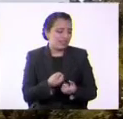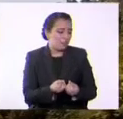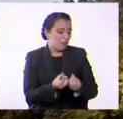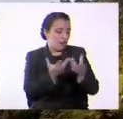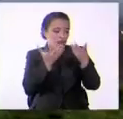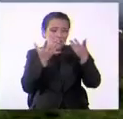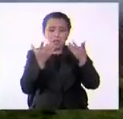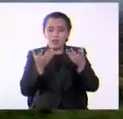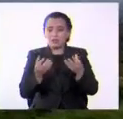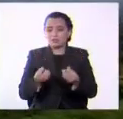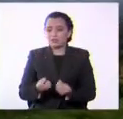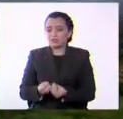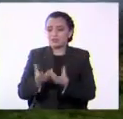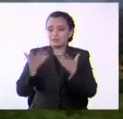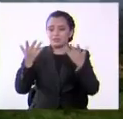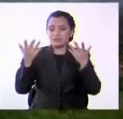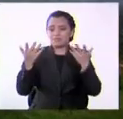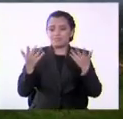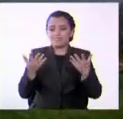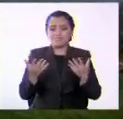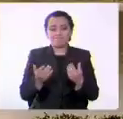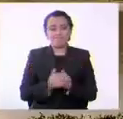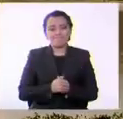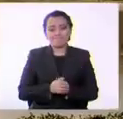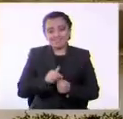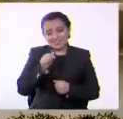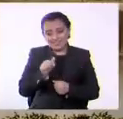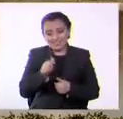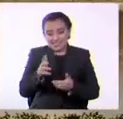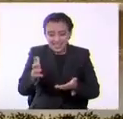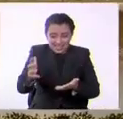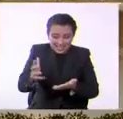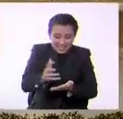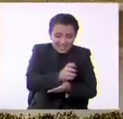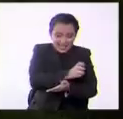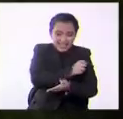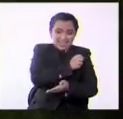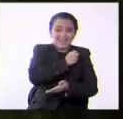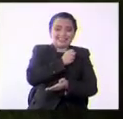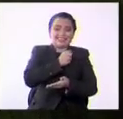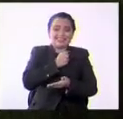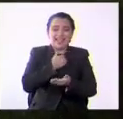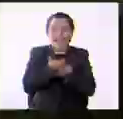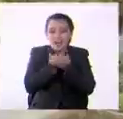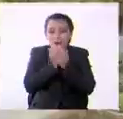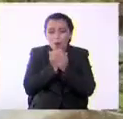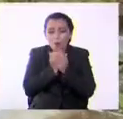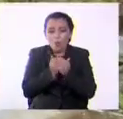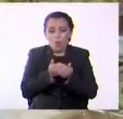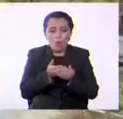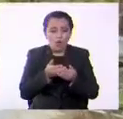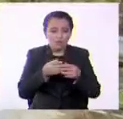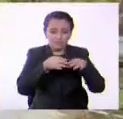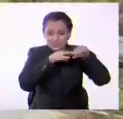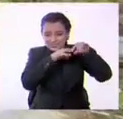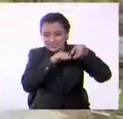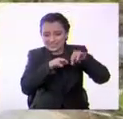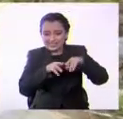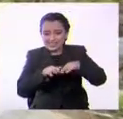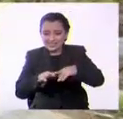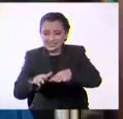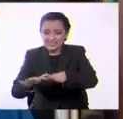vegetales, que son propias del lugar, y las va poniendo en riesgo. Tenemos riesgos de deslizamientos